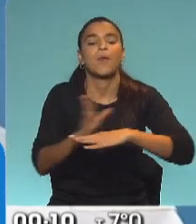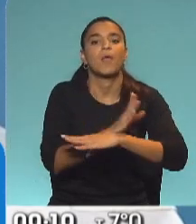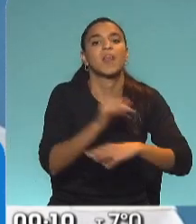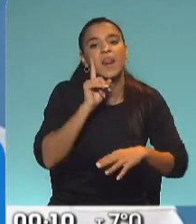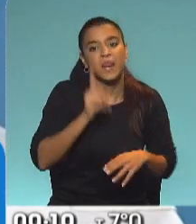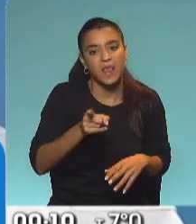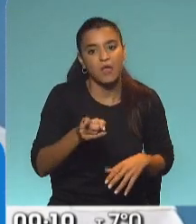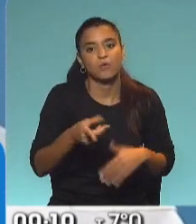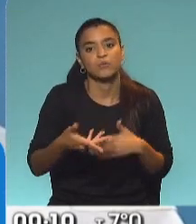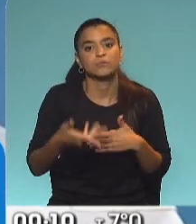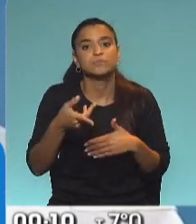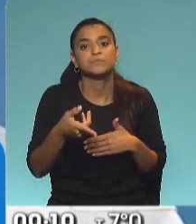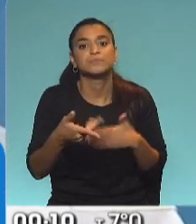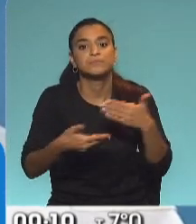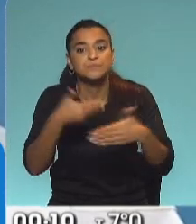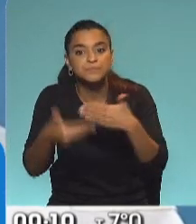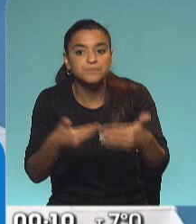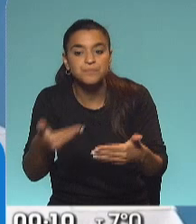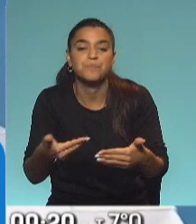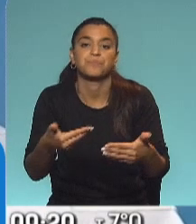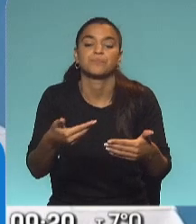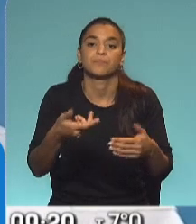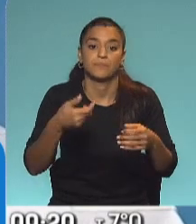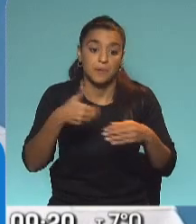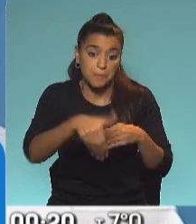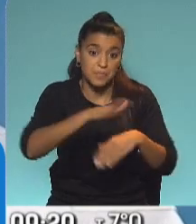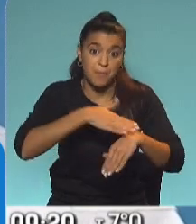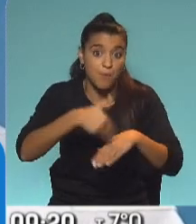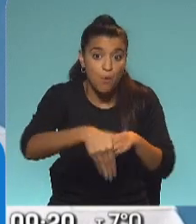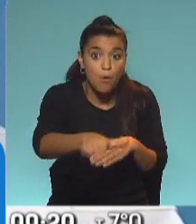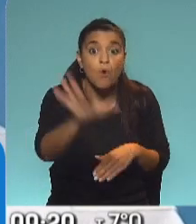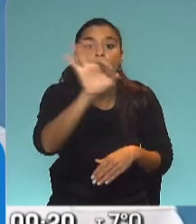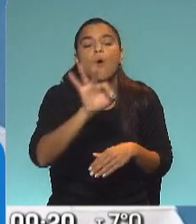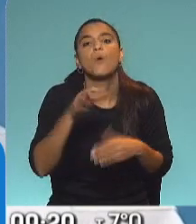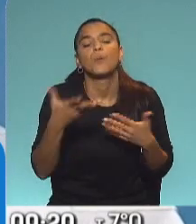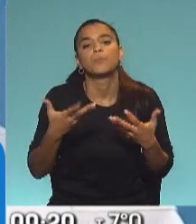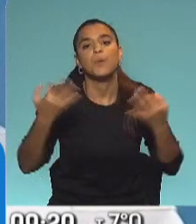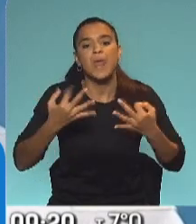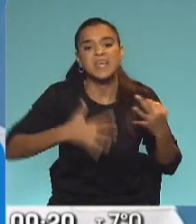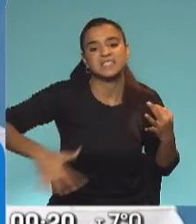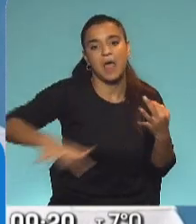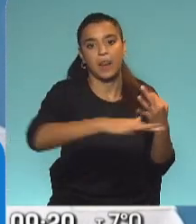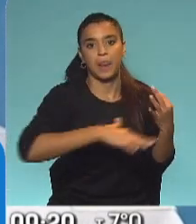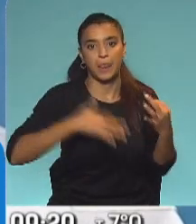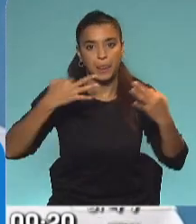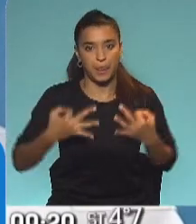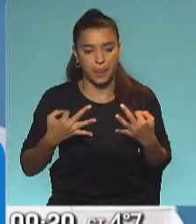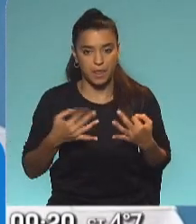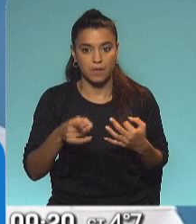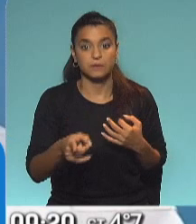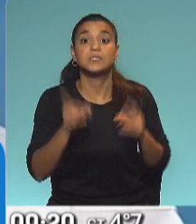riesgo de repercusiones en el largo plazo en el bienestar de la población y